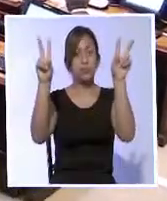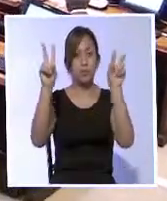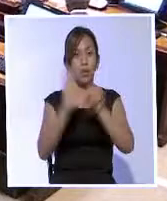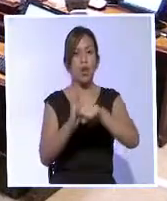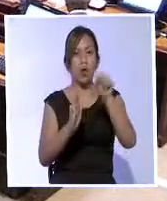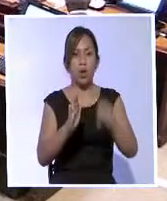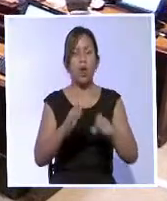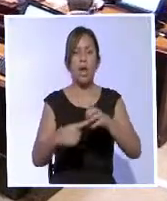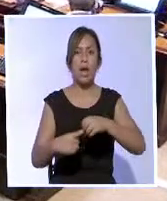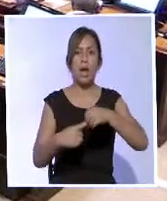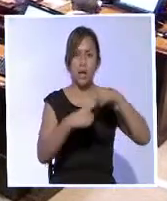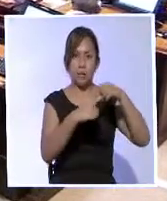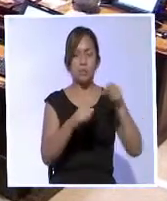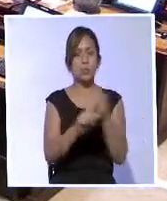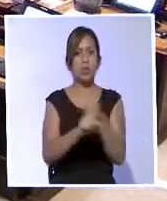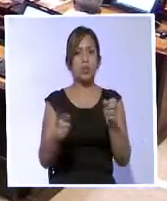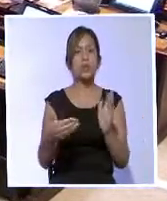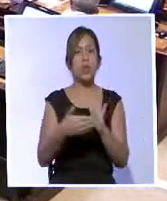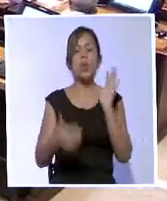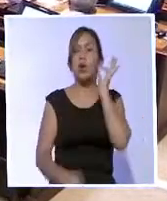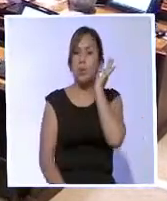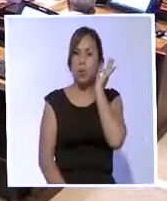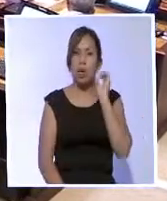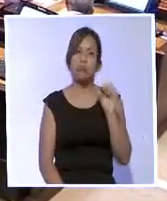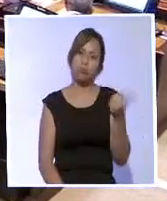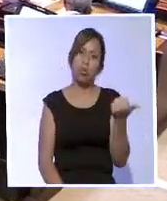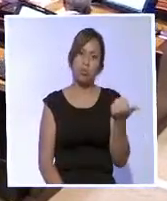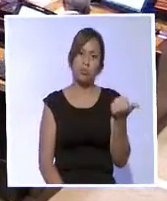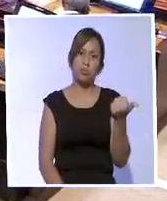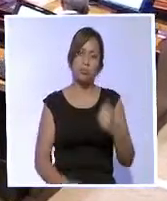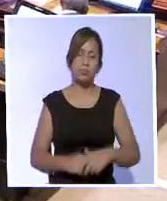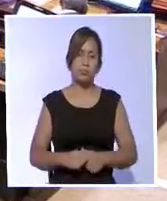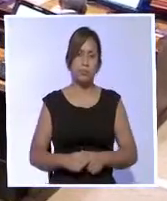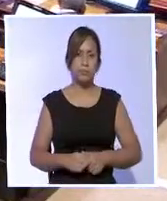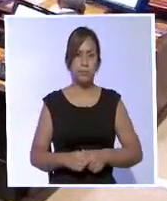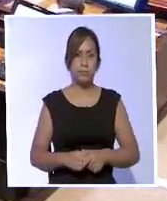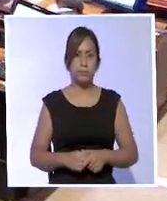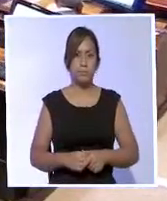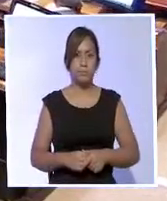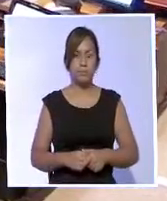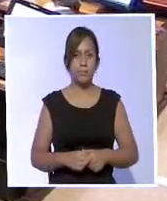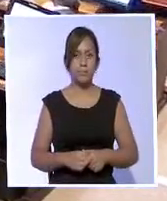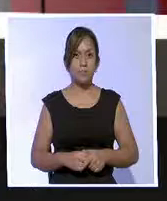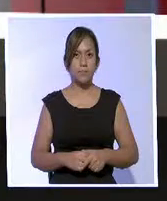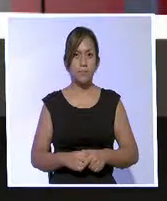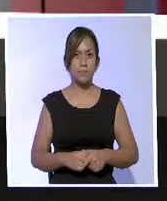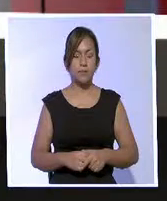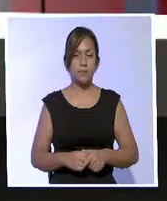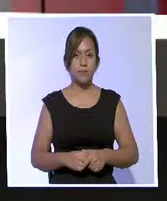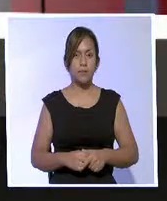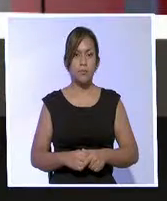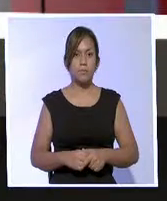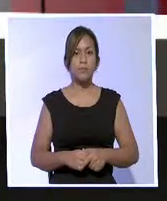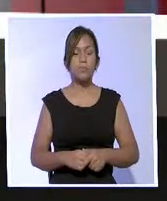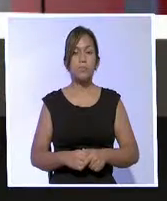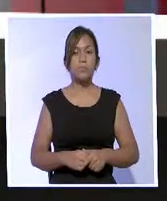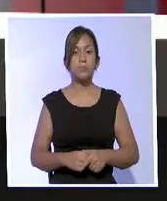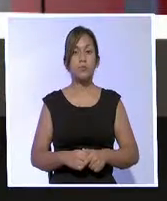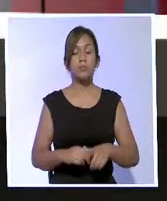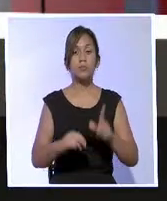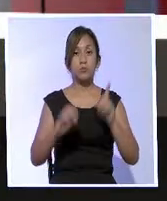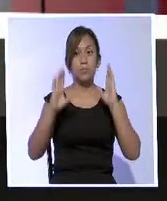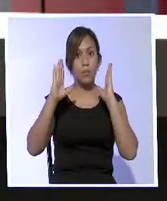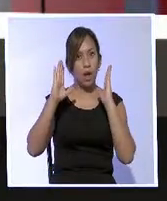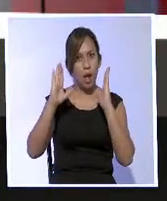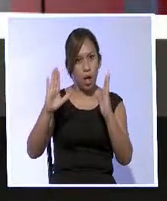especializadas en violencia contra la mujer entre otras lorena espinoza tv l noticias la atención prioritaria